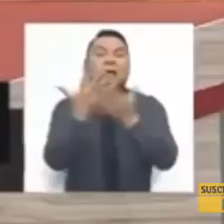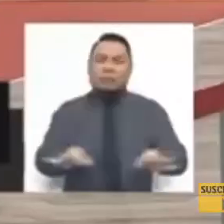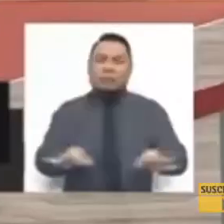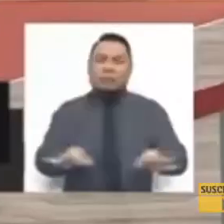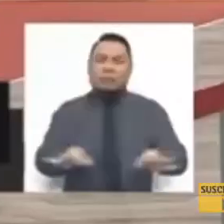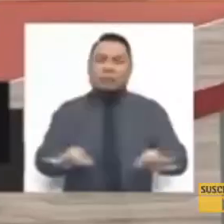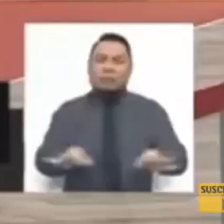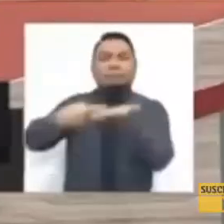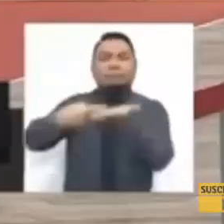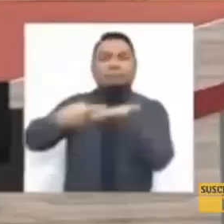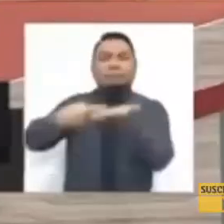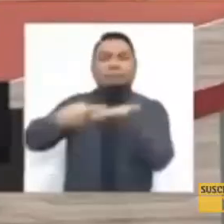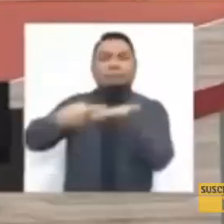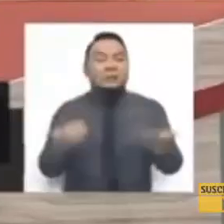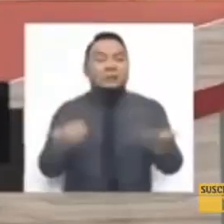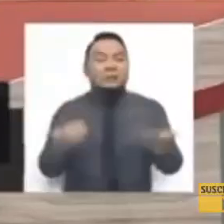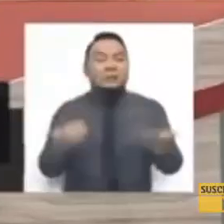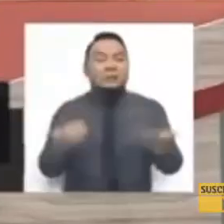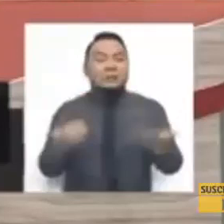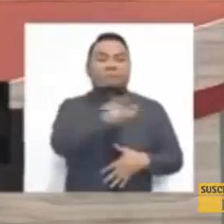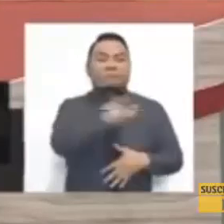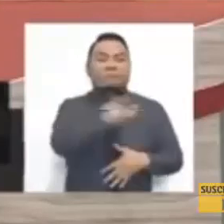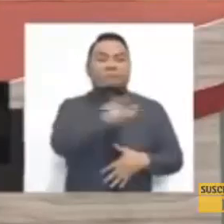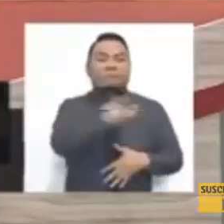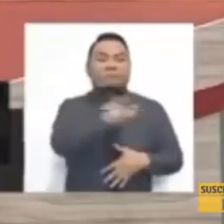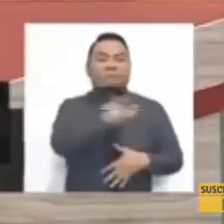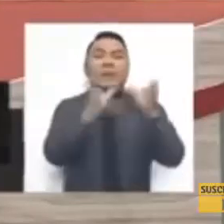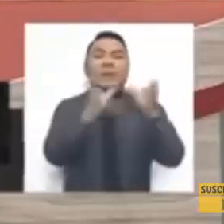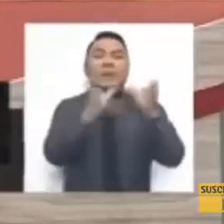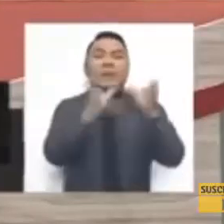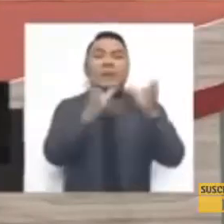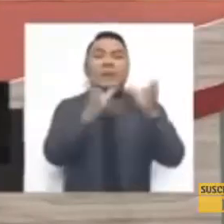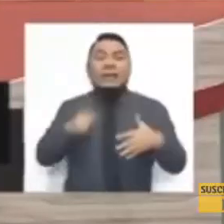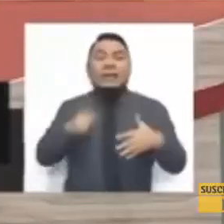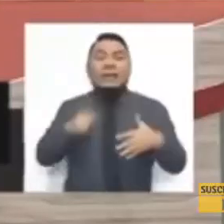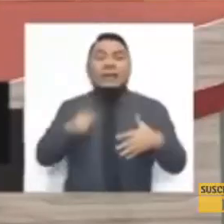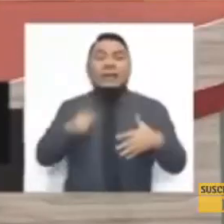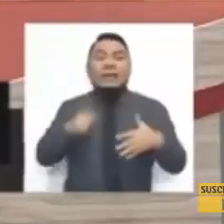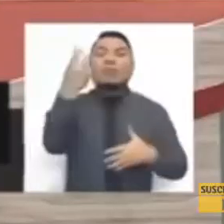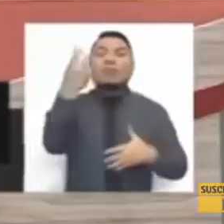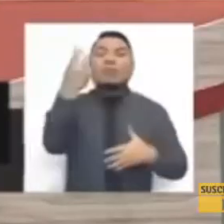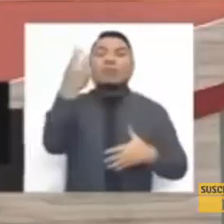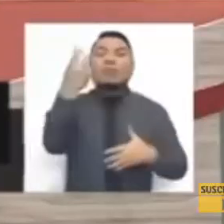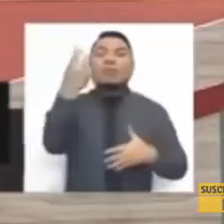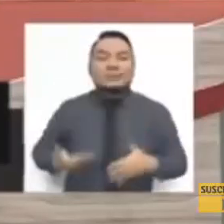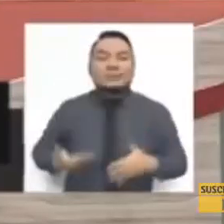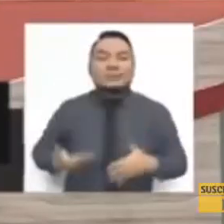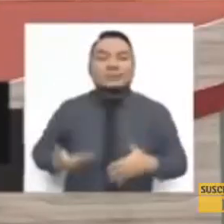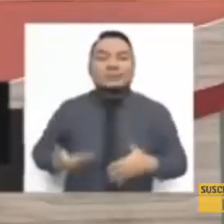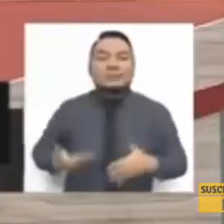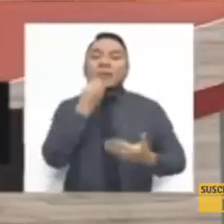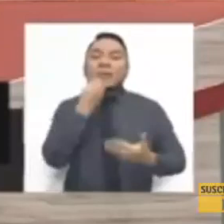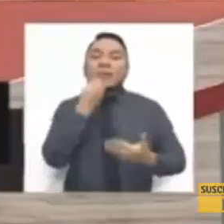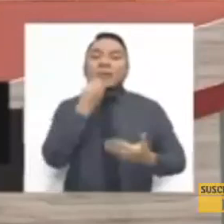debate presidencial de los dos candidatos de partidos políticos que pasaron a la segunda elección presidencial. Muy buenas